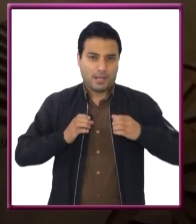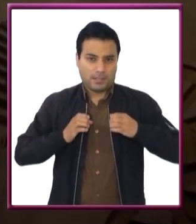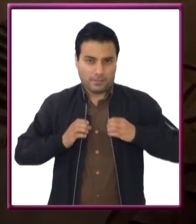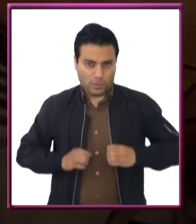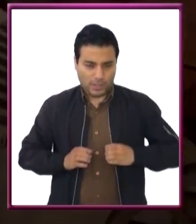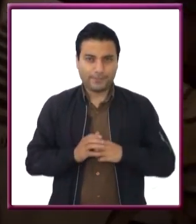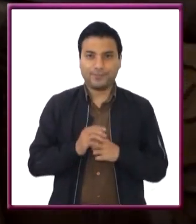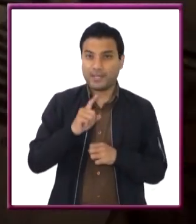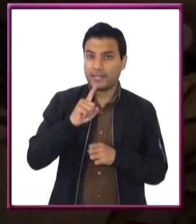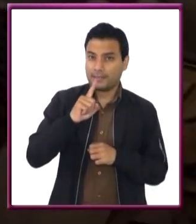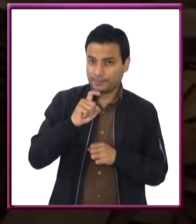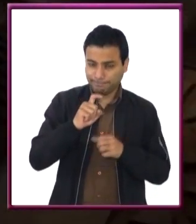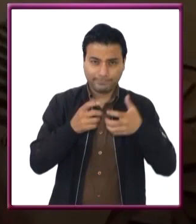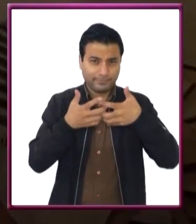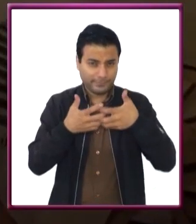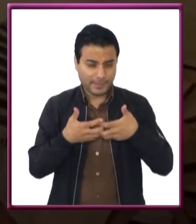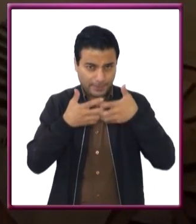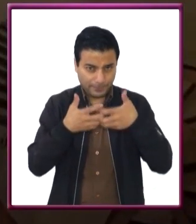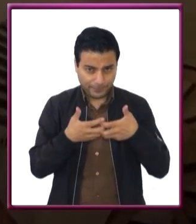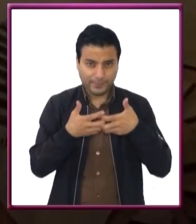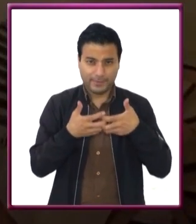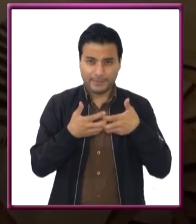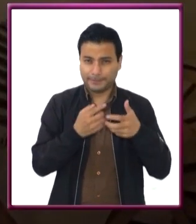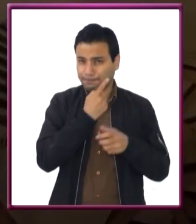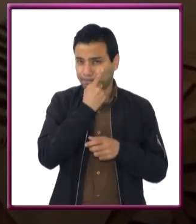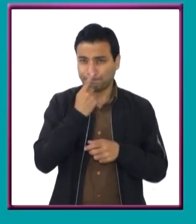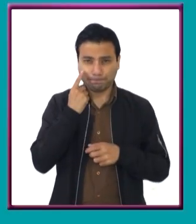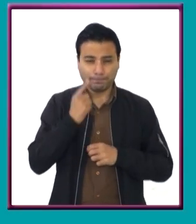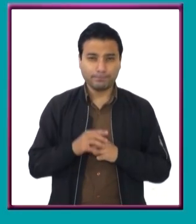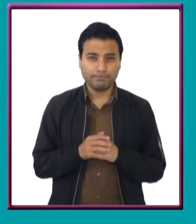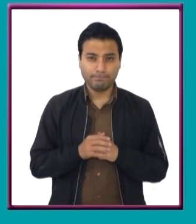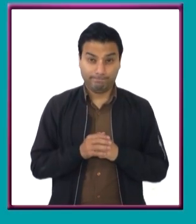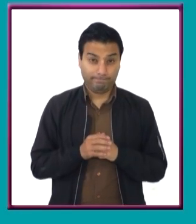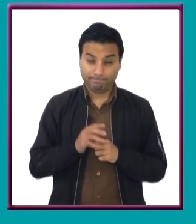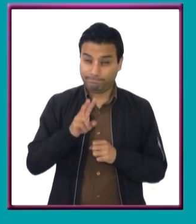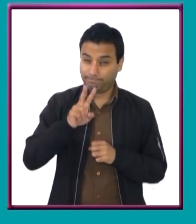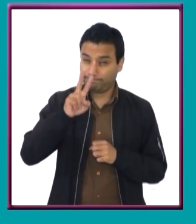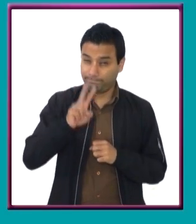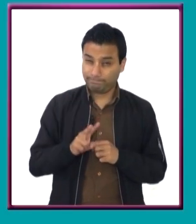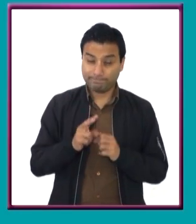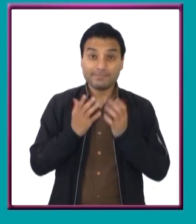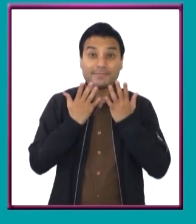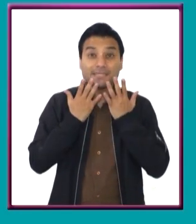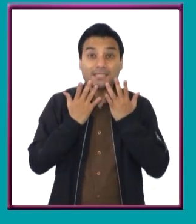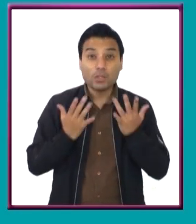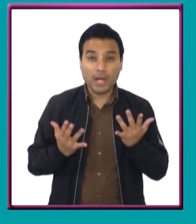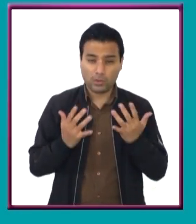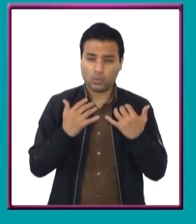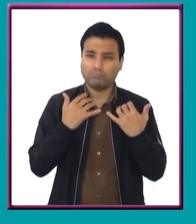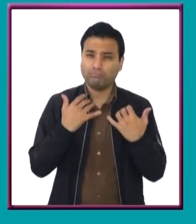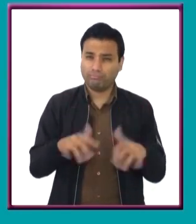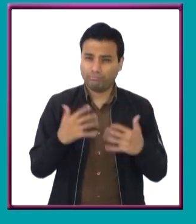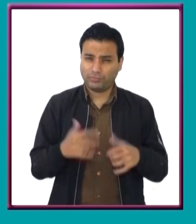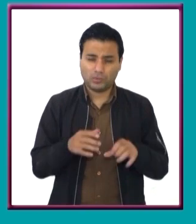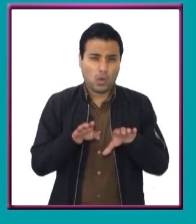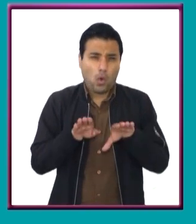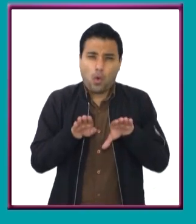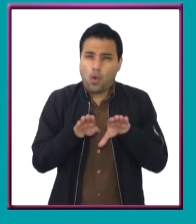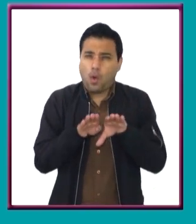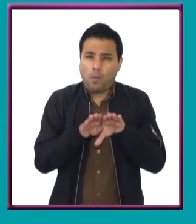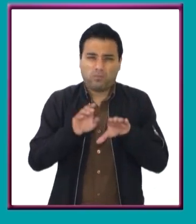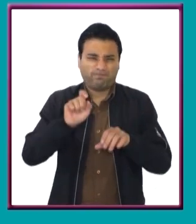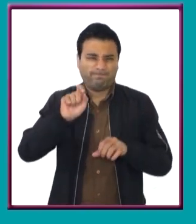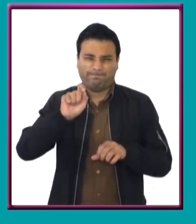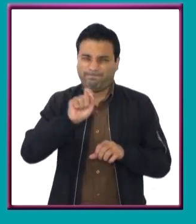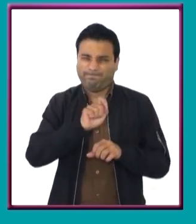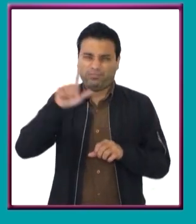anatomía, hidrodinámica e ingeniería óptica. Sin duda, Leonardo da Vinci es el